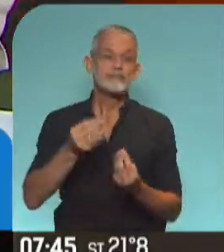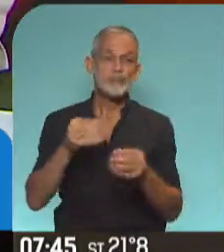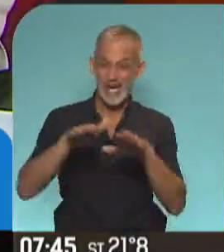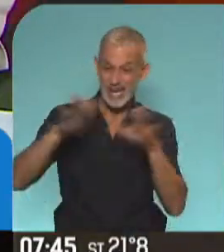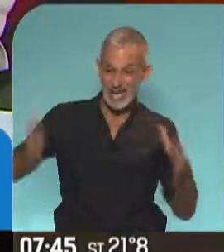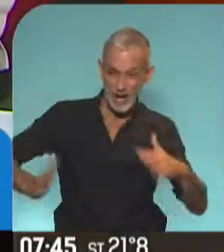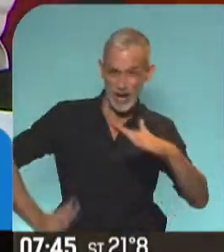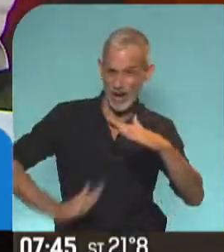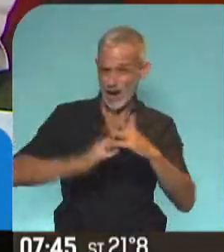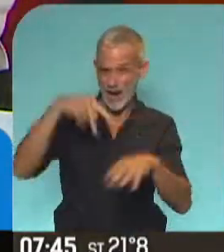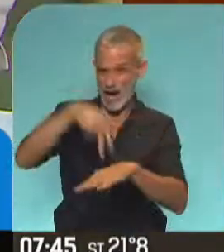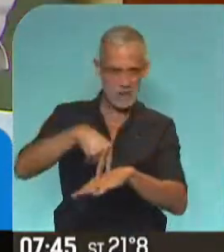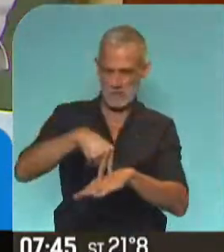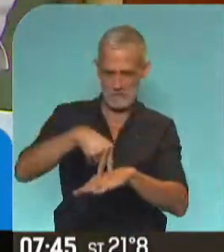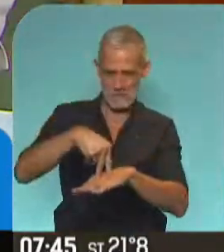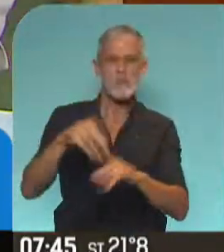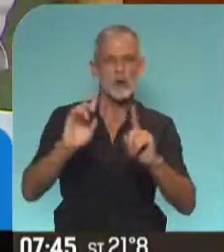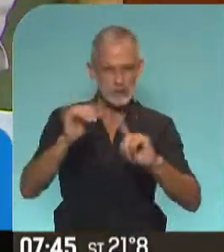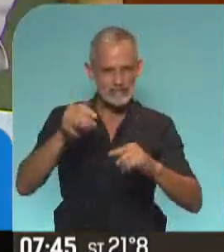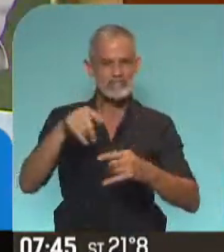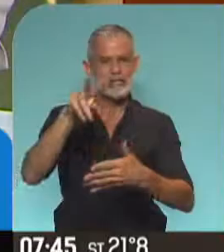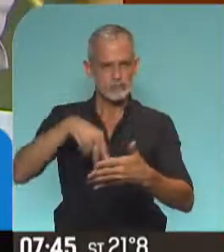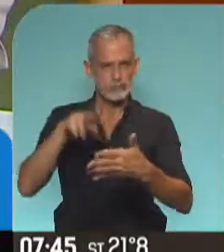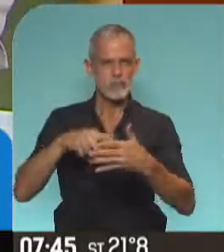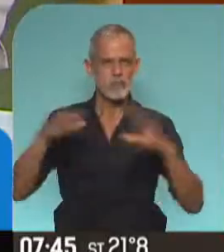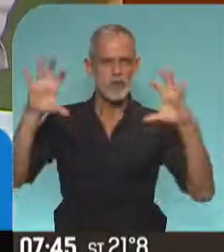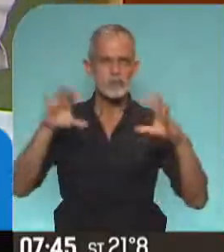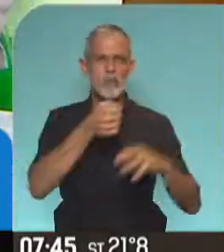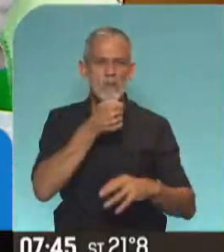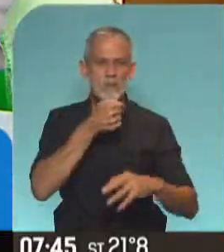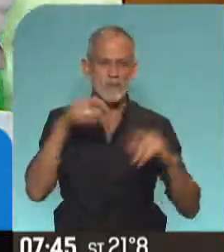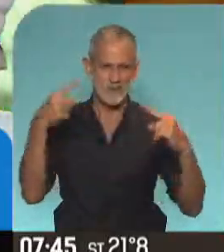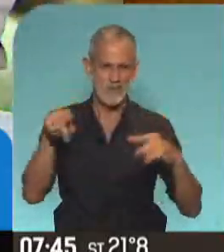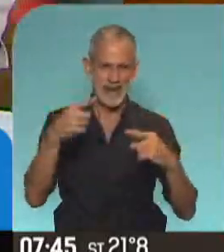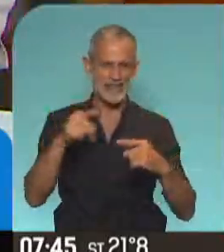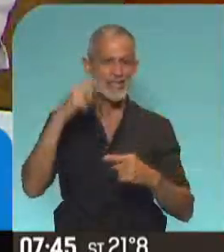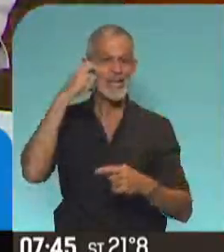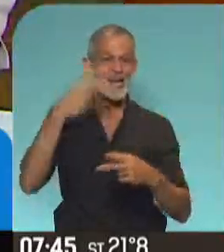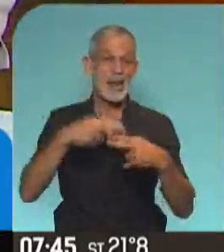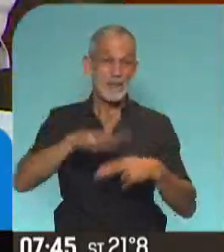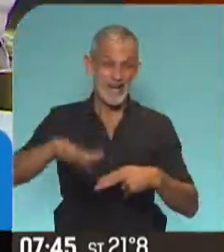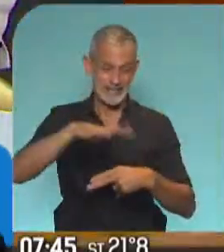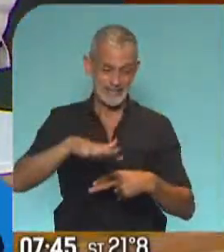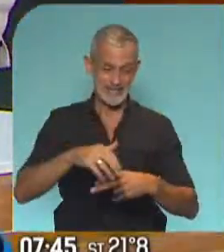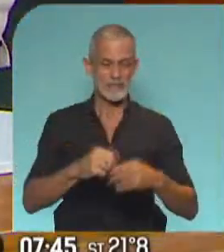escenario principal, pero sí se va a dar lectura por parlante entonces en la Plaza Congreso. Claro que sí, Julita, gracias. A vos, sí.